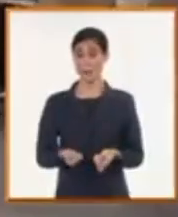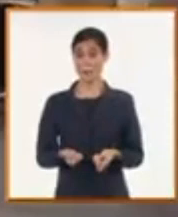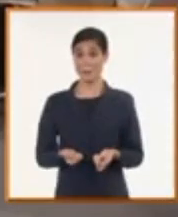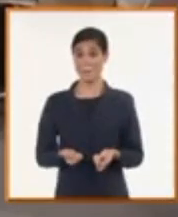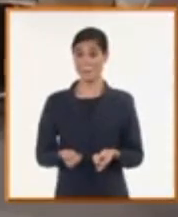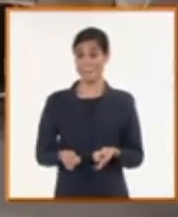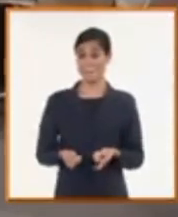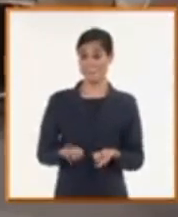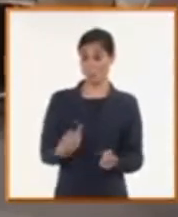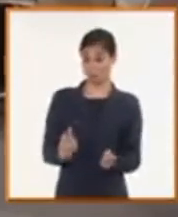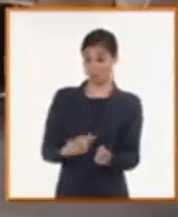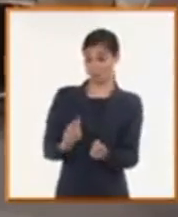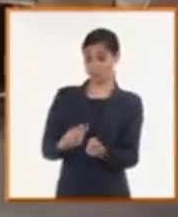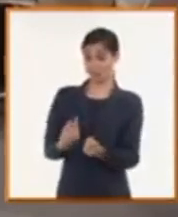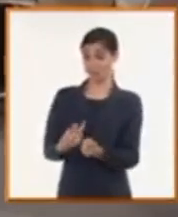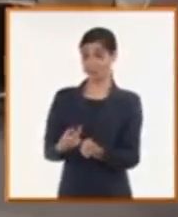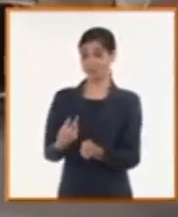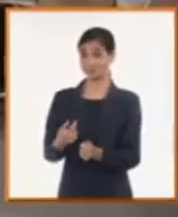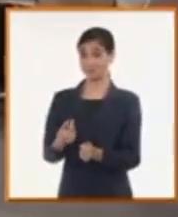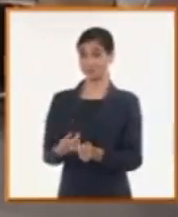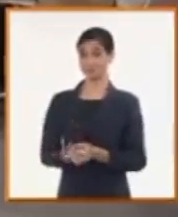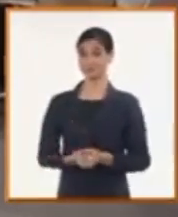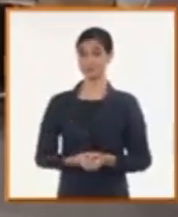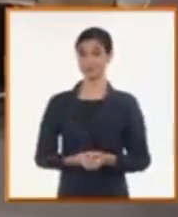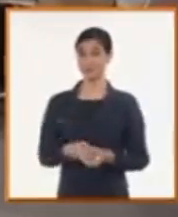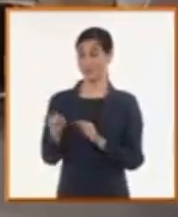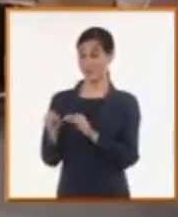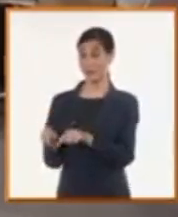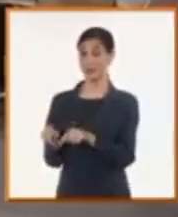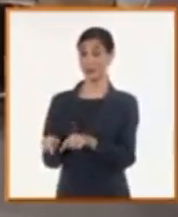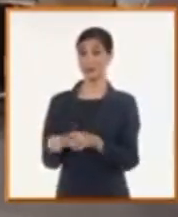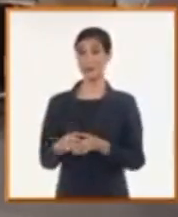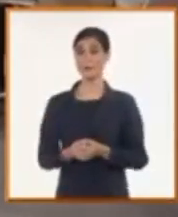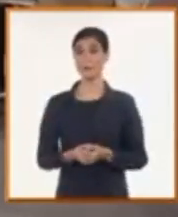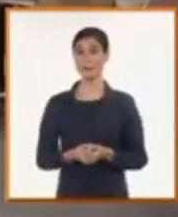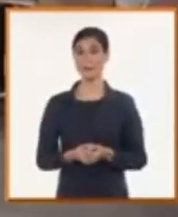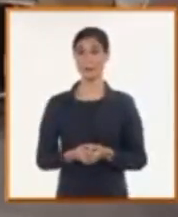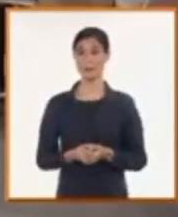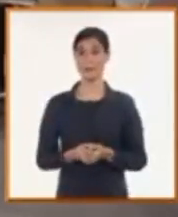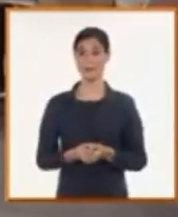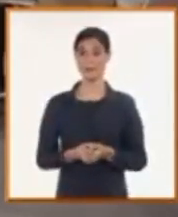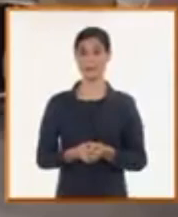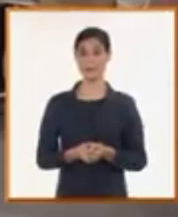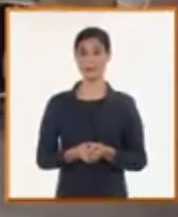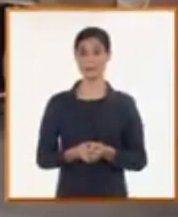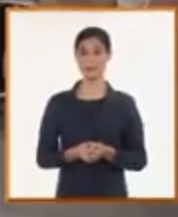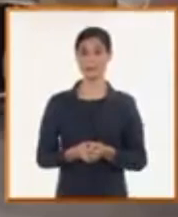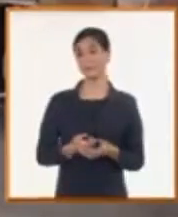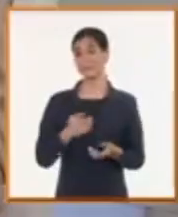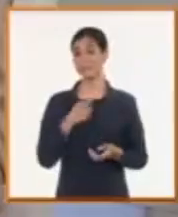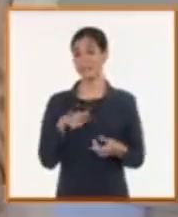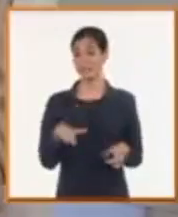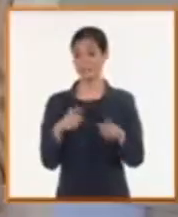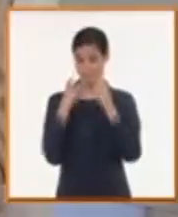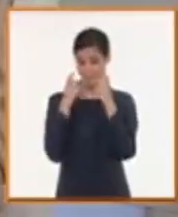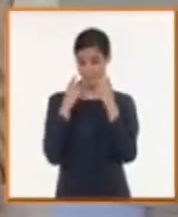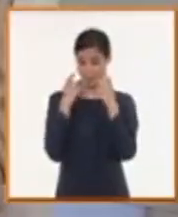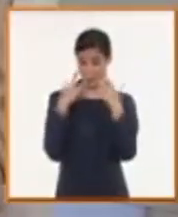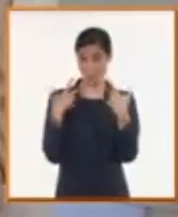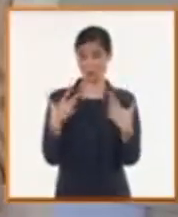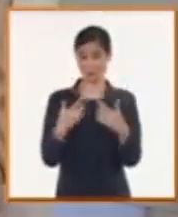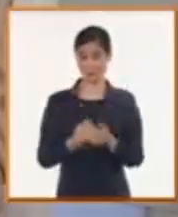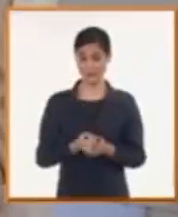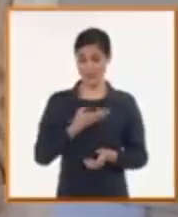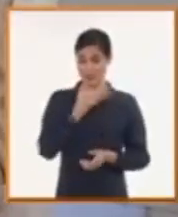lo entendieron, que realmente no tenían ya las posibilidades. Ah, y una cuestión importante, el comandante